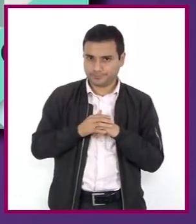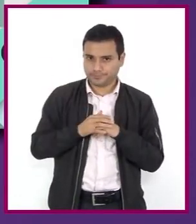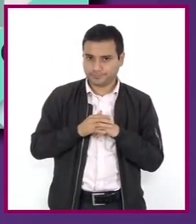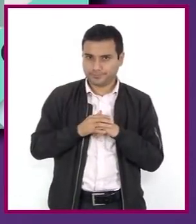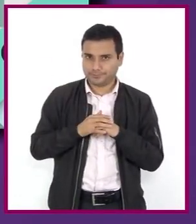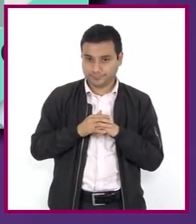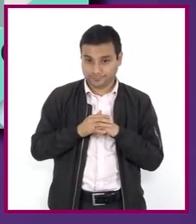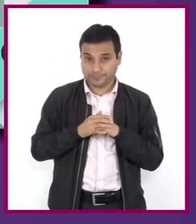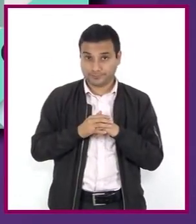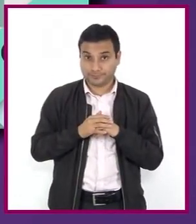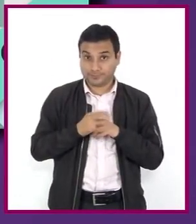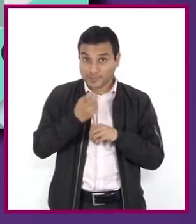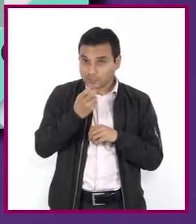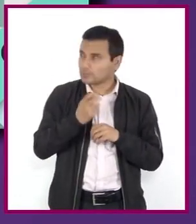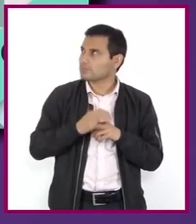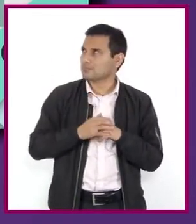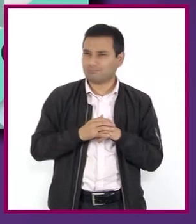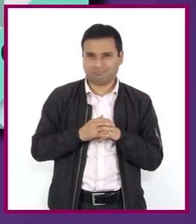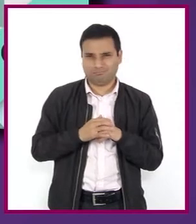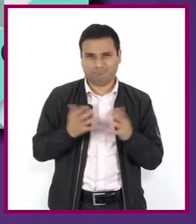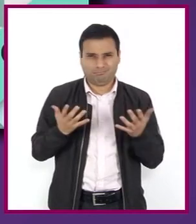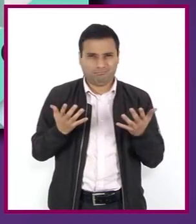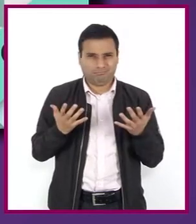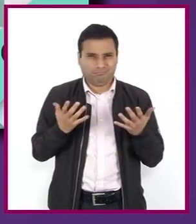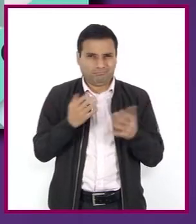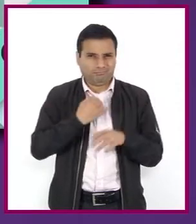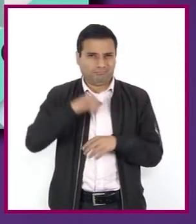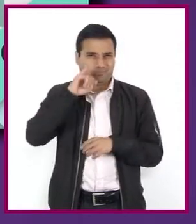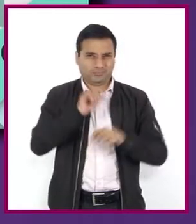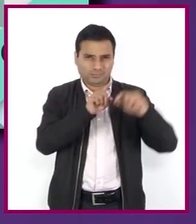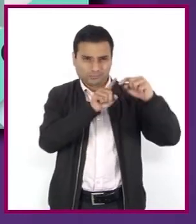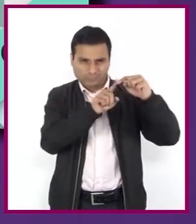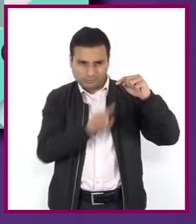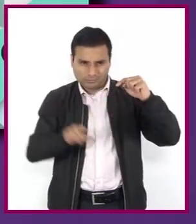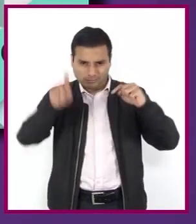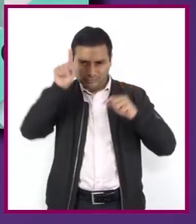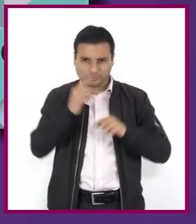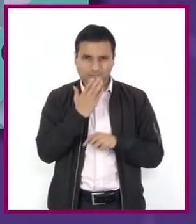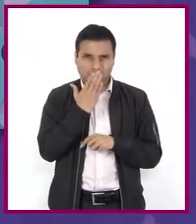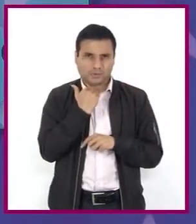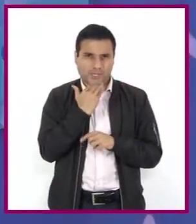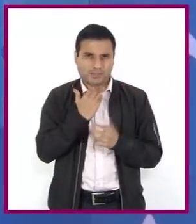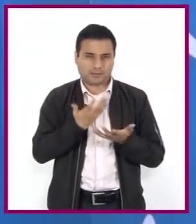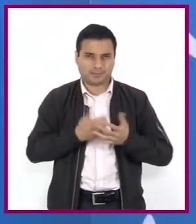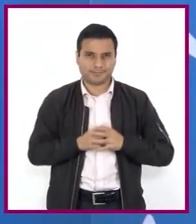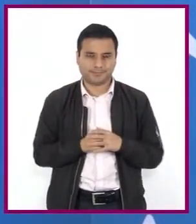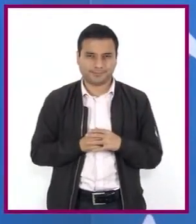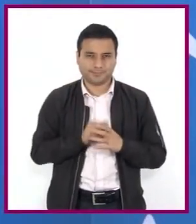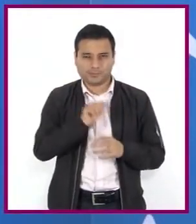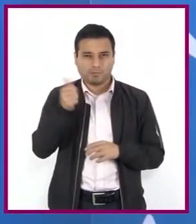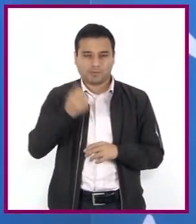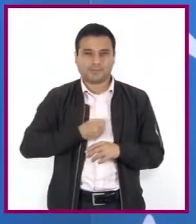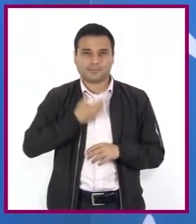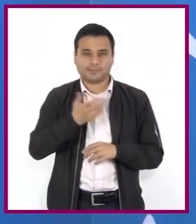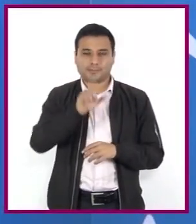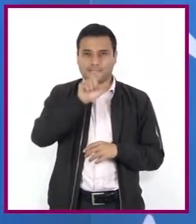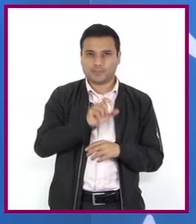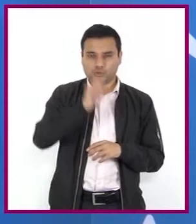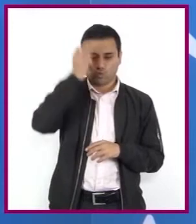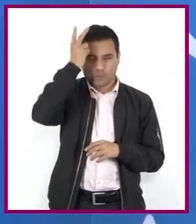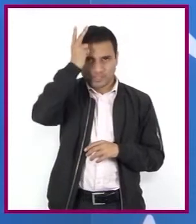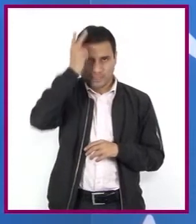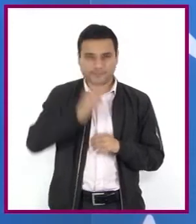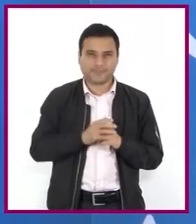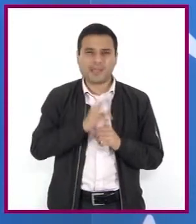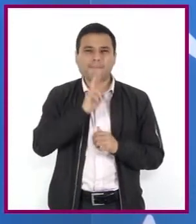datos necesarios para entender el comportamiento de este conjunto de datos. Para la expresión x cuadrada,